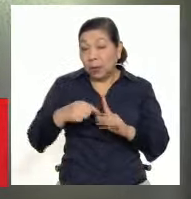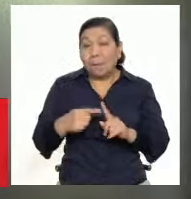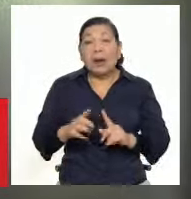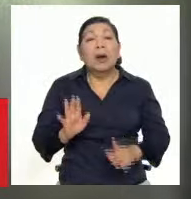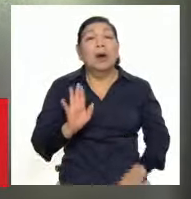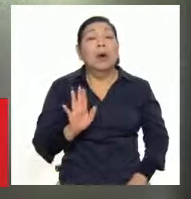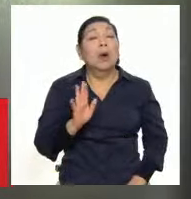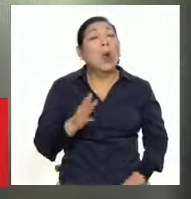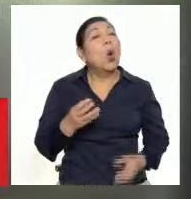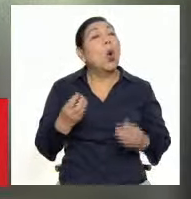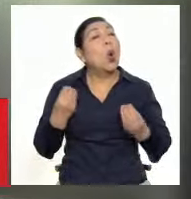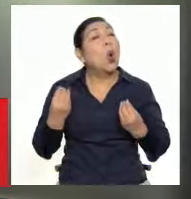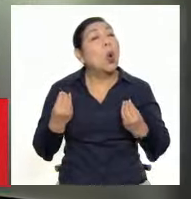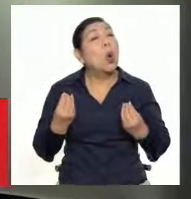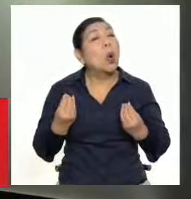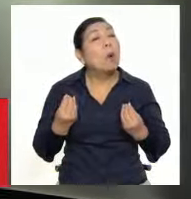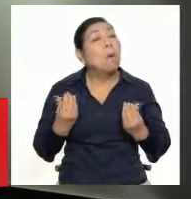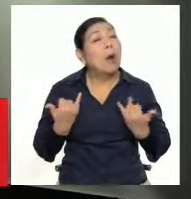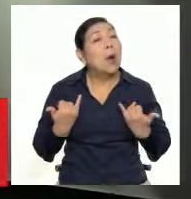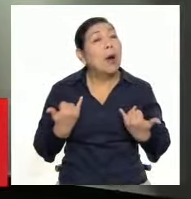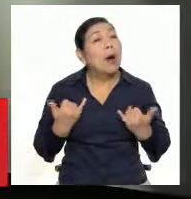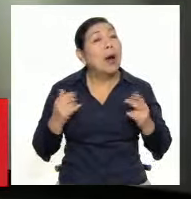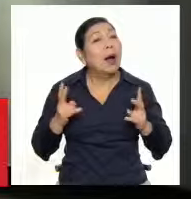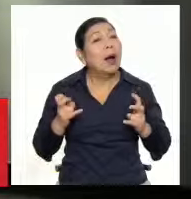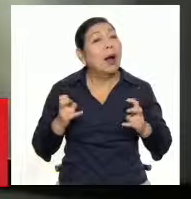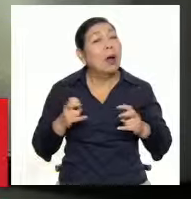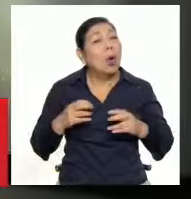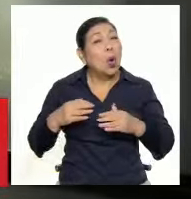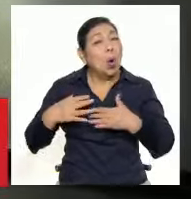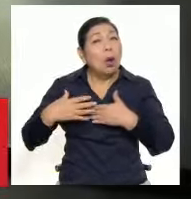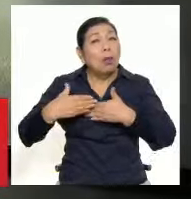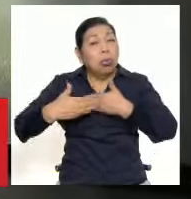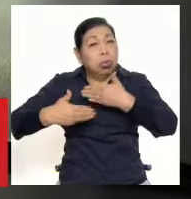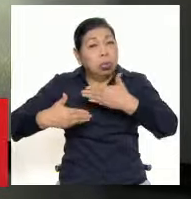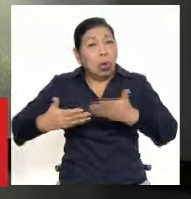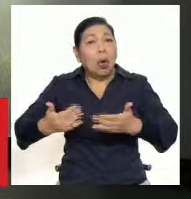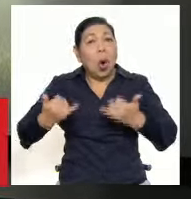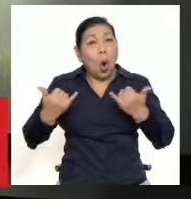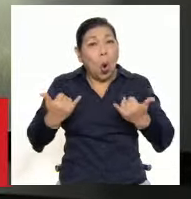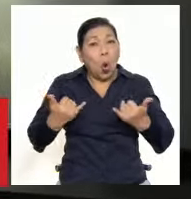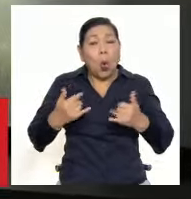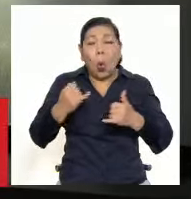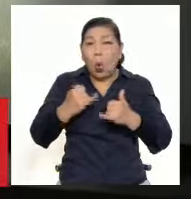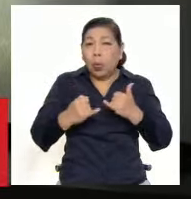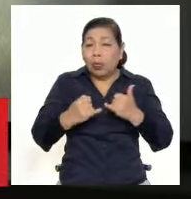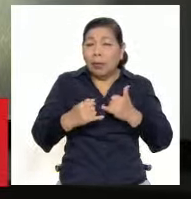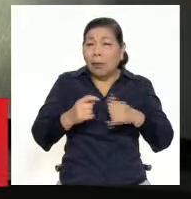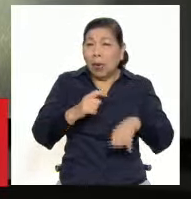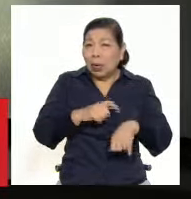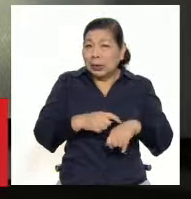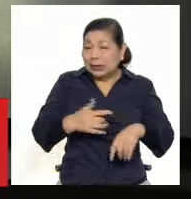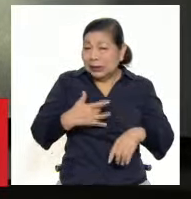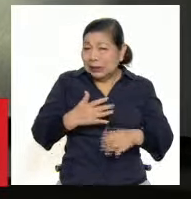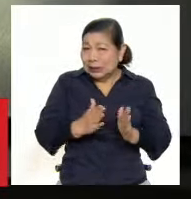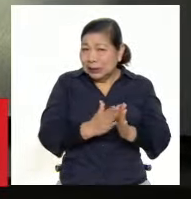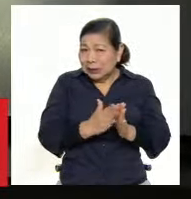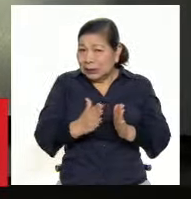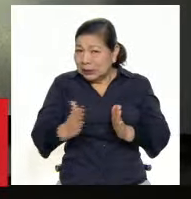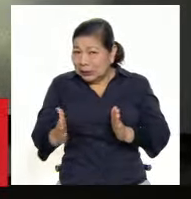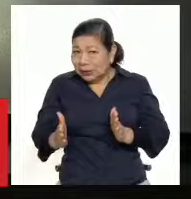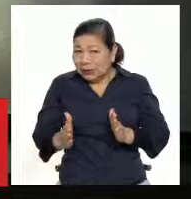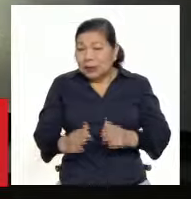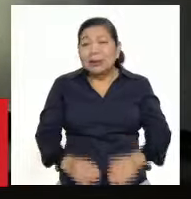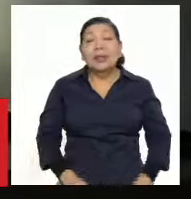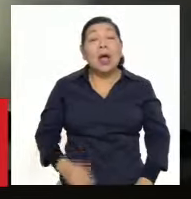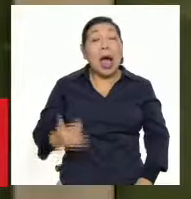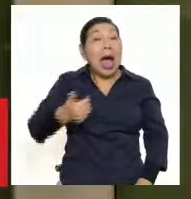Ahora, ¿cómo ha venido comportándose el tema de las réplicas para el día de hoy, las últimas horas? ¿Se han sentido todavía